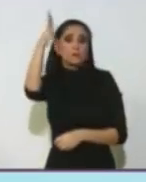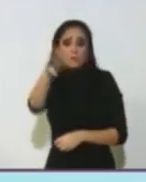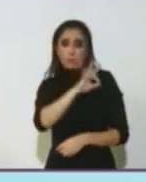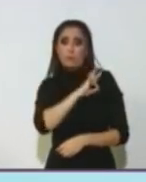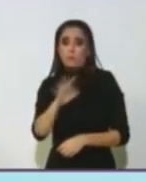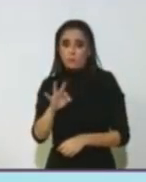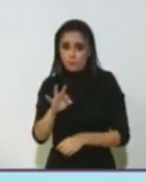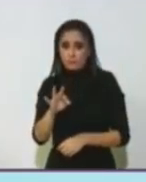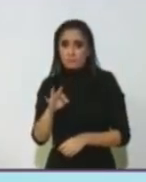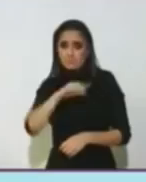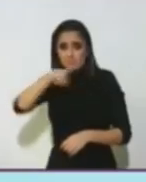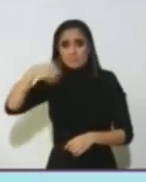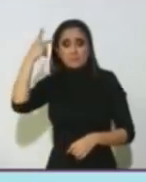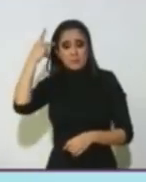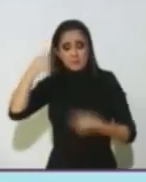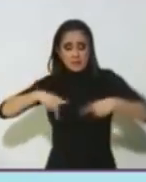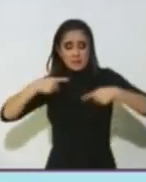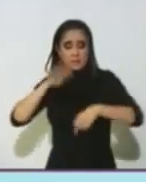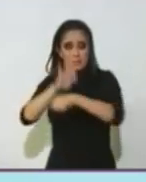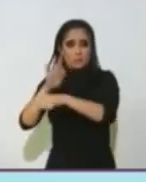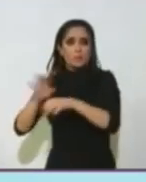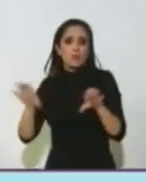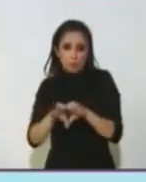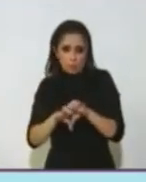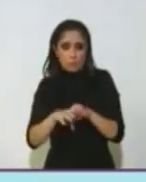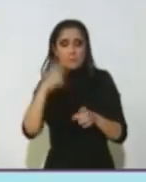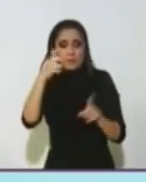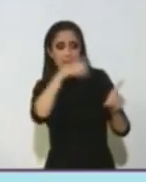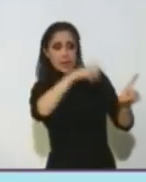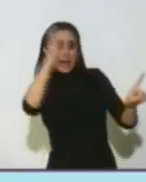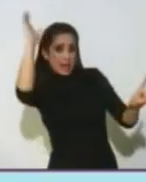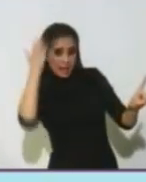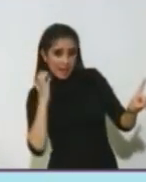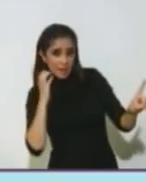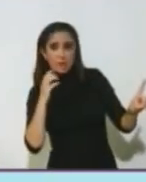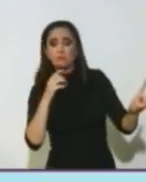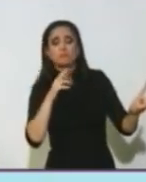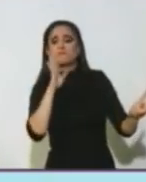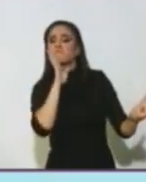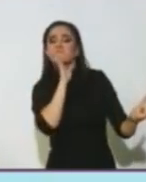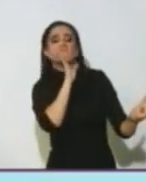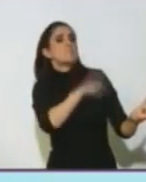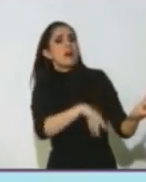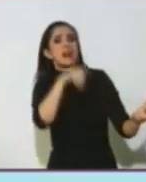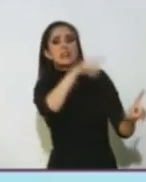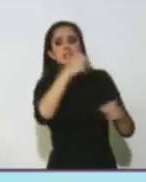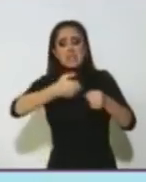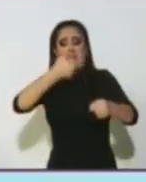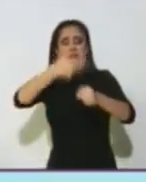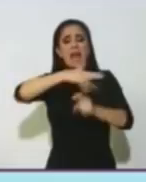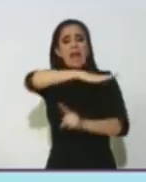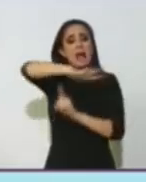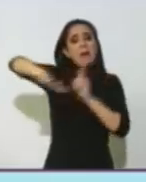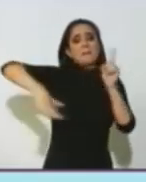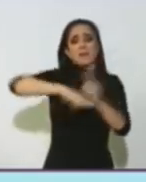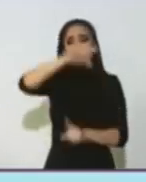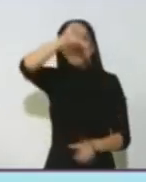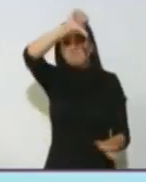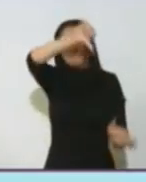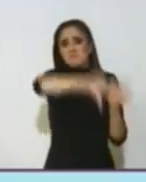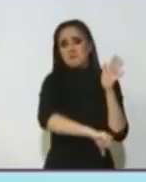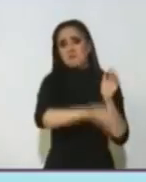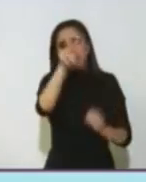obligada a señalar hoy que claudia sheinbaum está reprobada como secretaria de medio ambiente que fue en esta ciudad y es